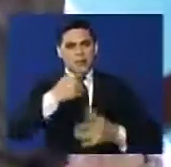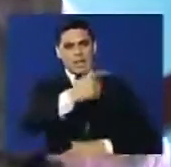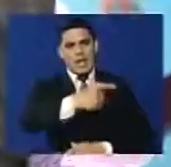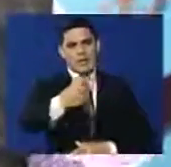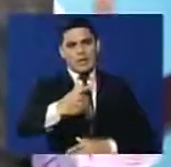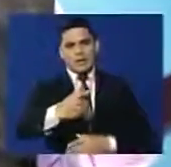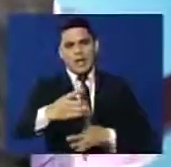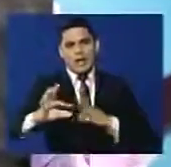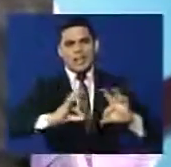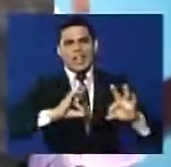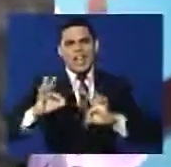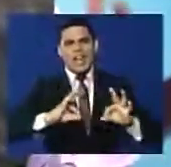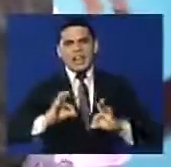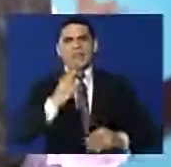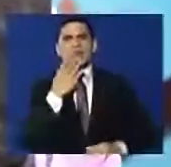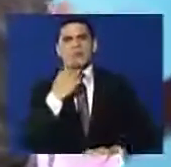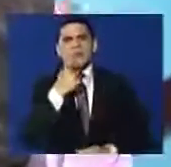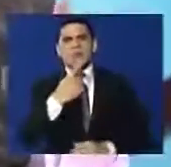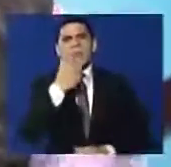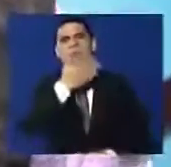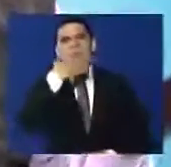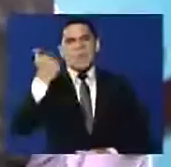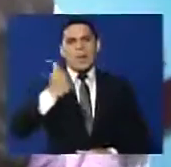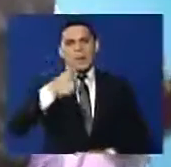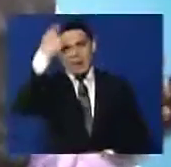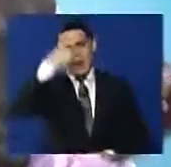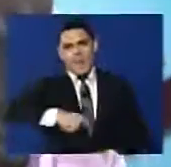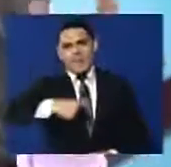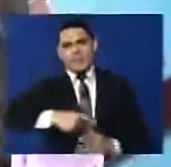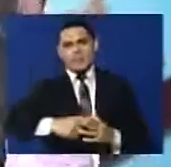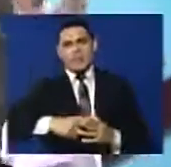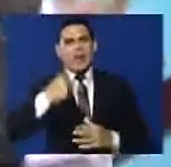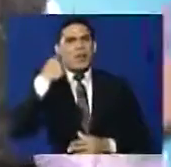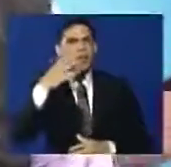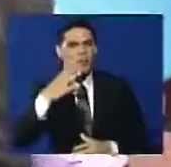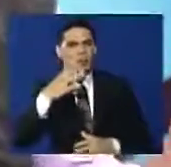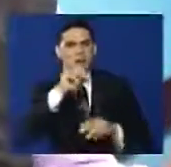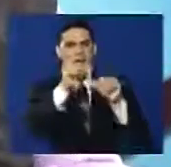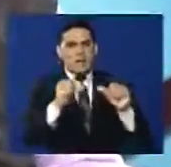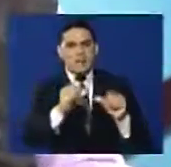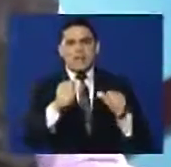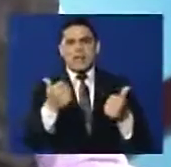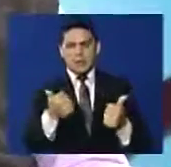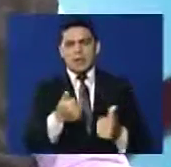teatro. Vamos a hacerlo más correctamente, el artista. Es lo que mejor expresa